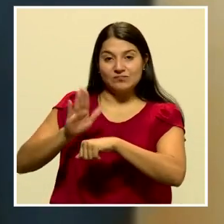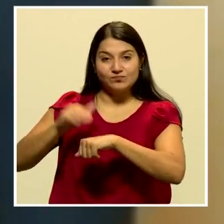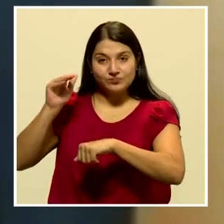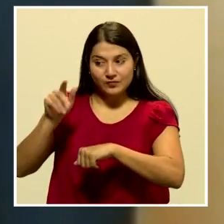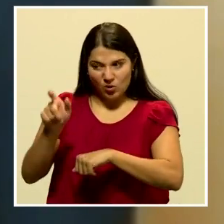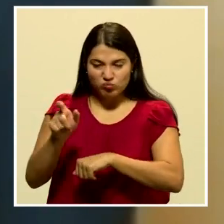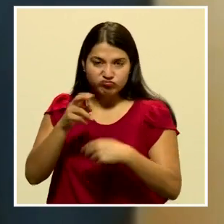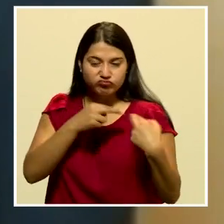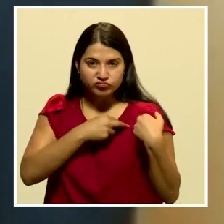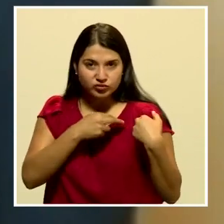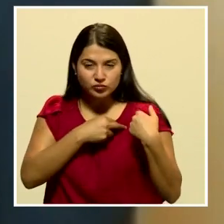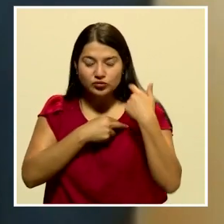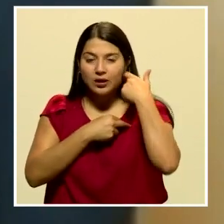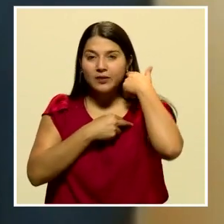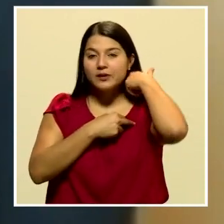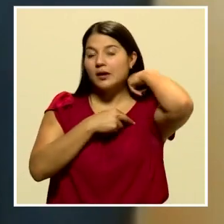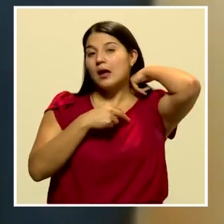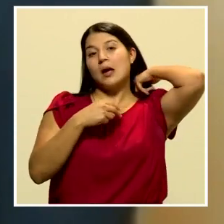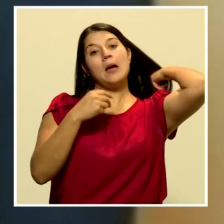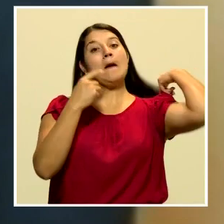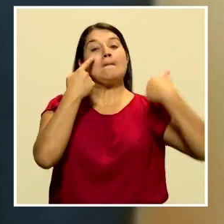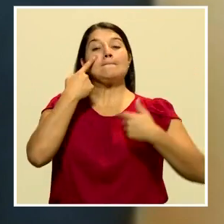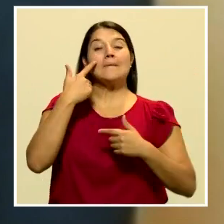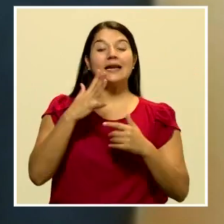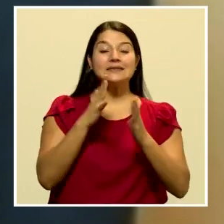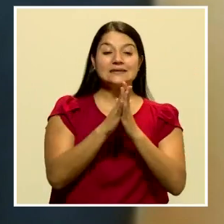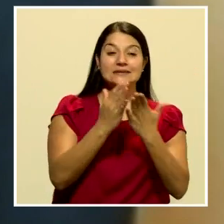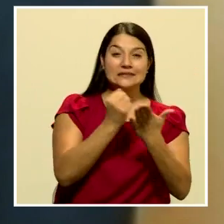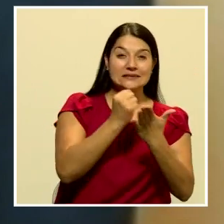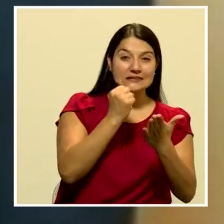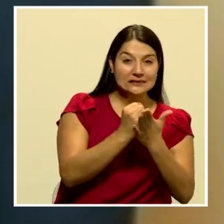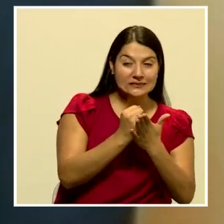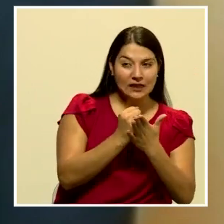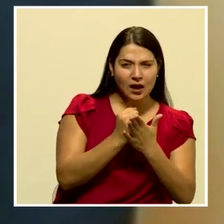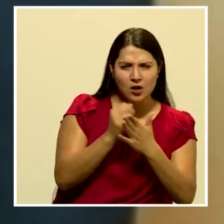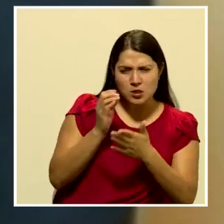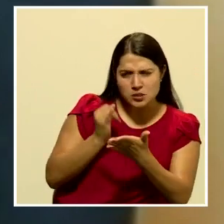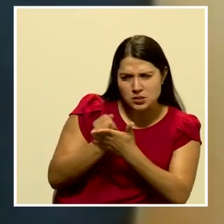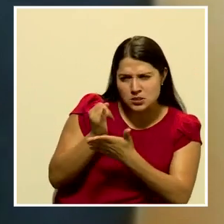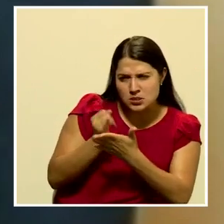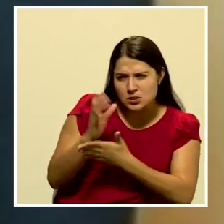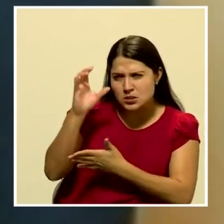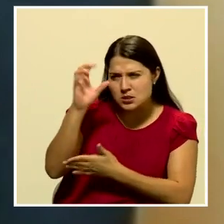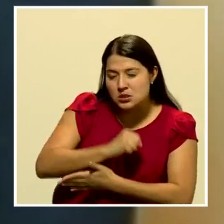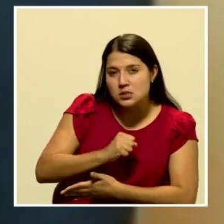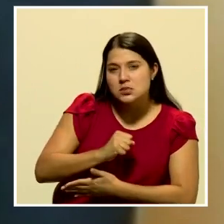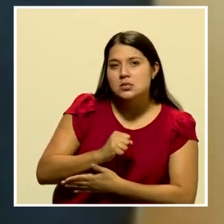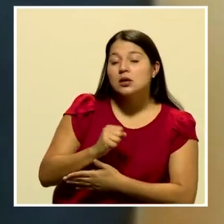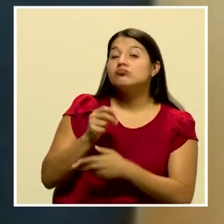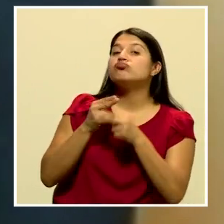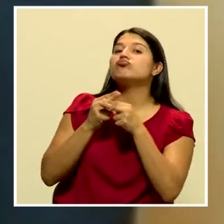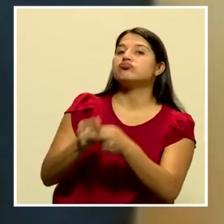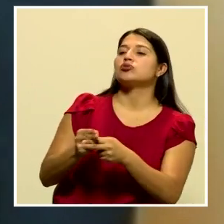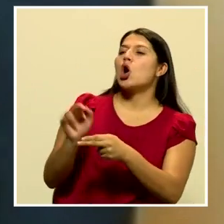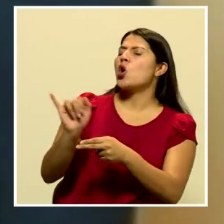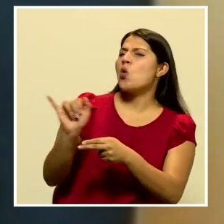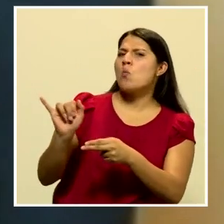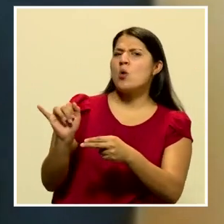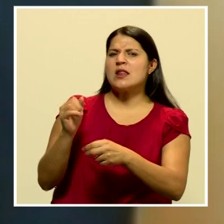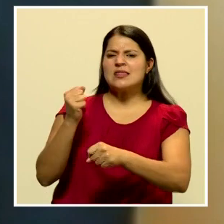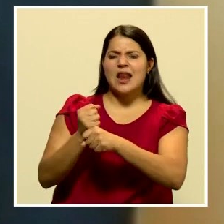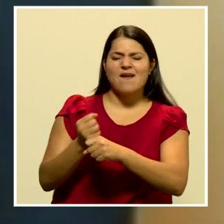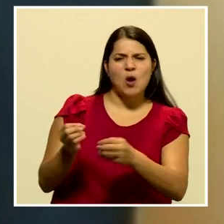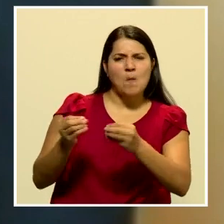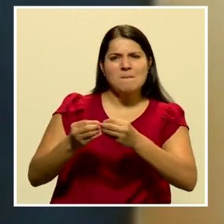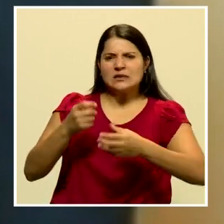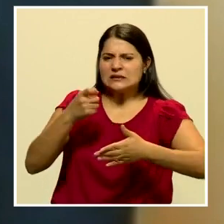red. La Migración y Extranjería lo calificó como el mayor operativo que se ha hecho en Costa